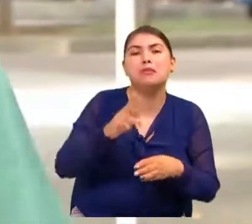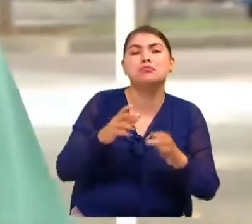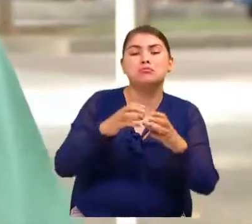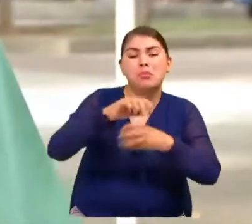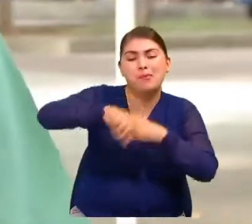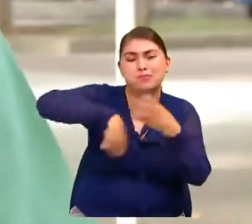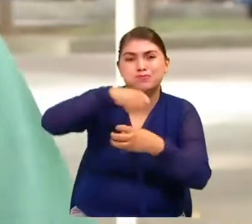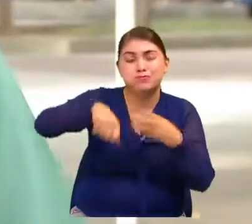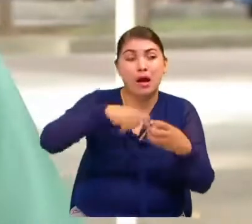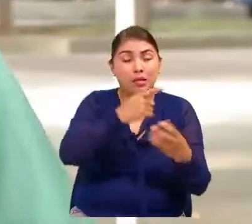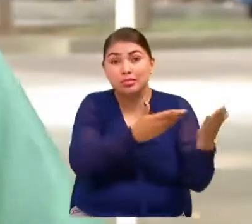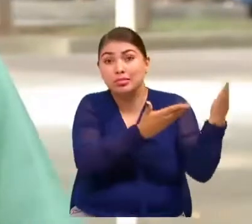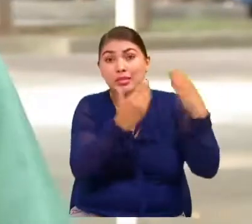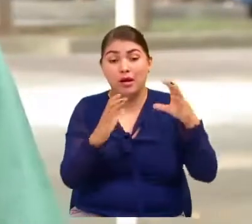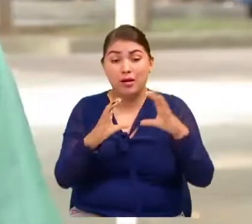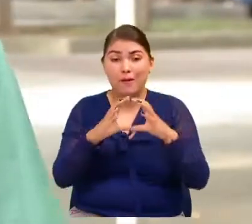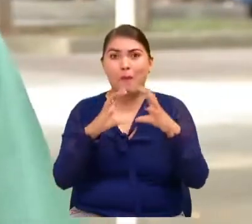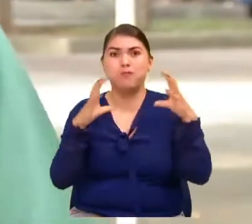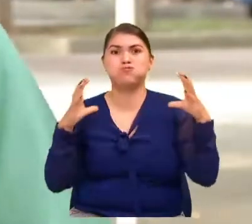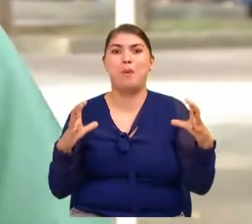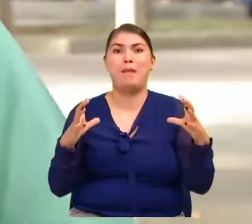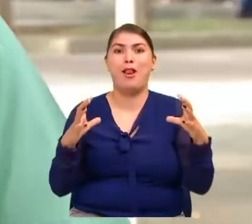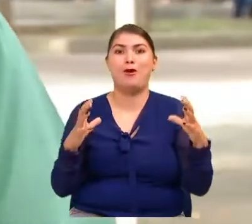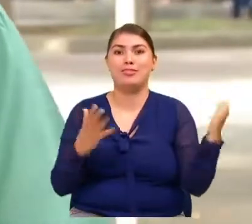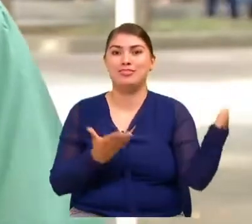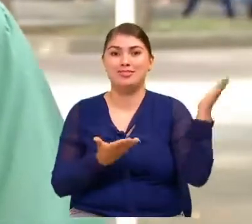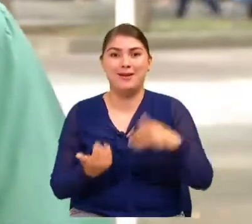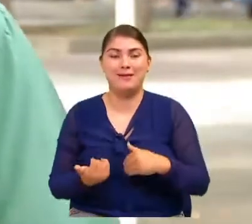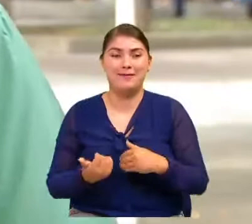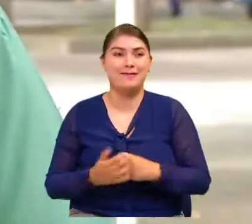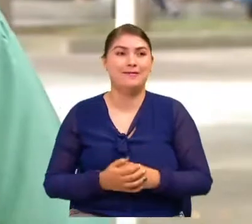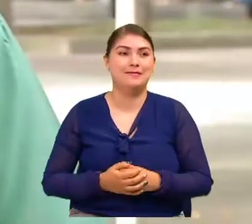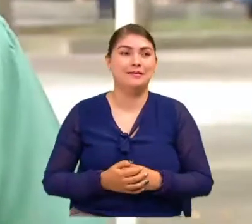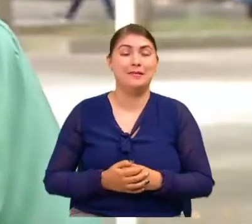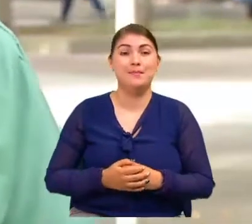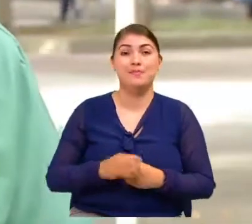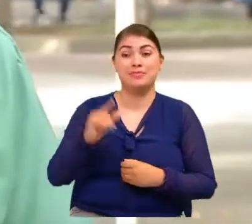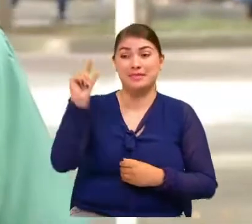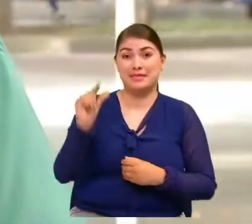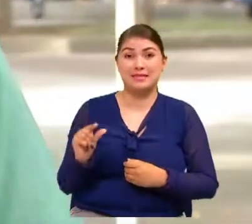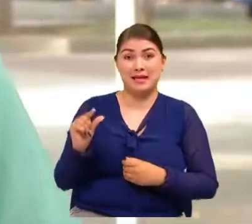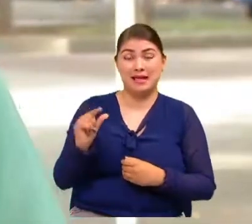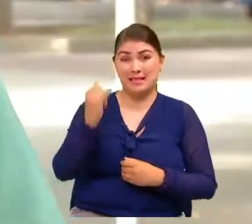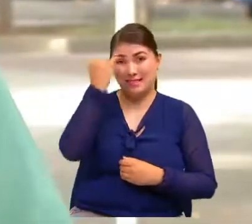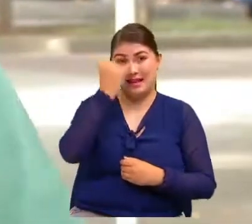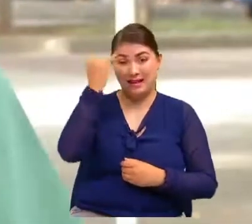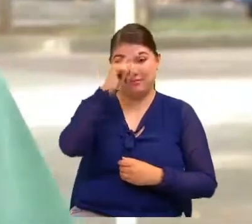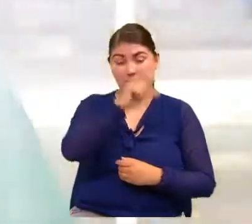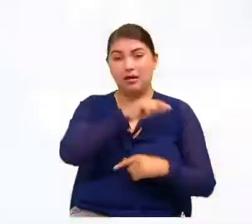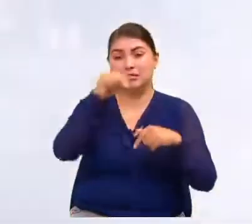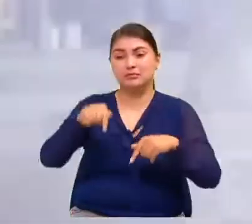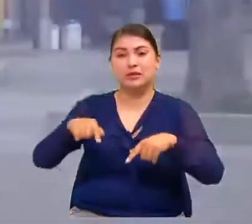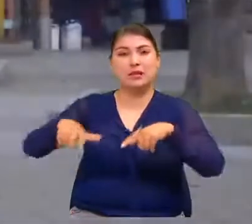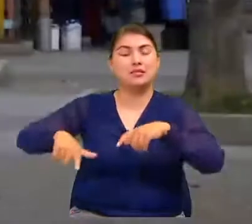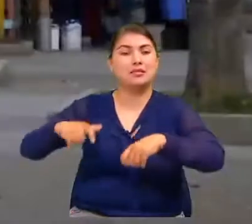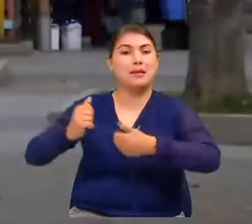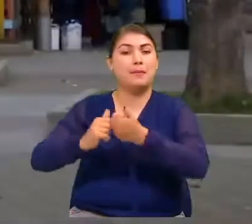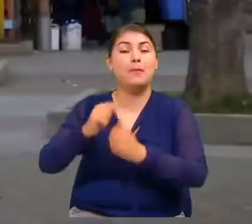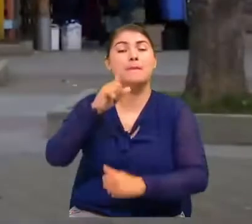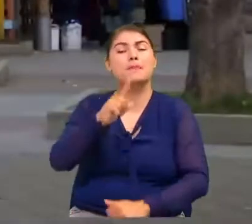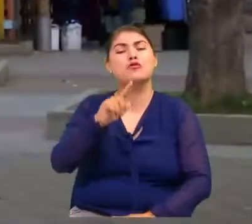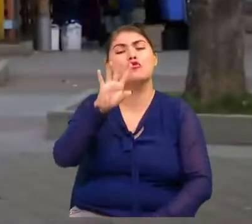trabajo algo así que algo que fuera redondo los italianos habían dado eso como ejercicio deportivo para